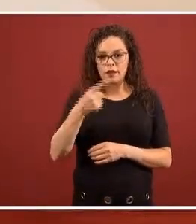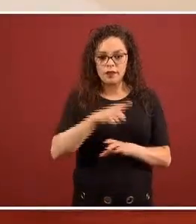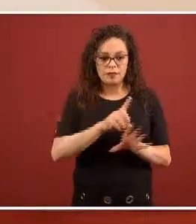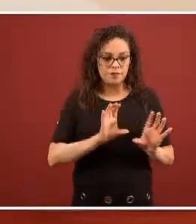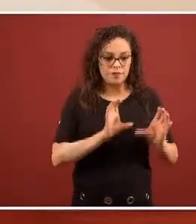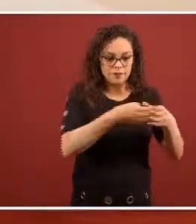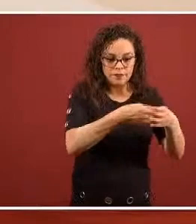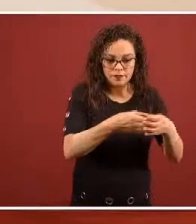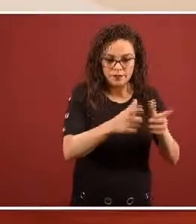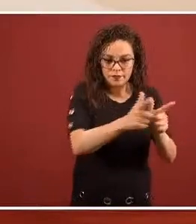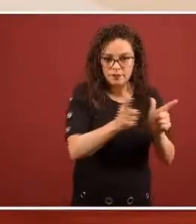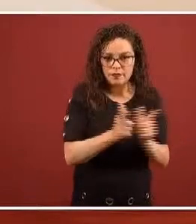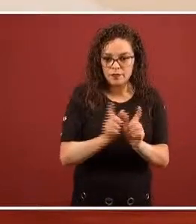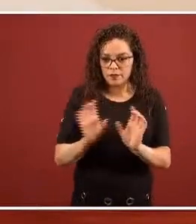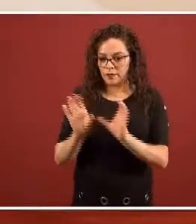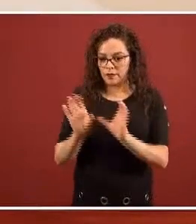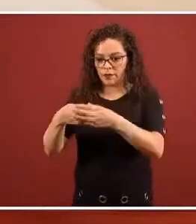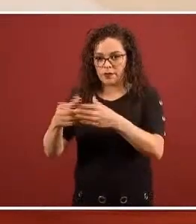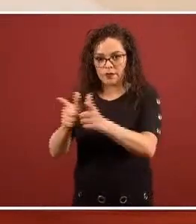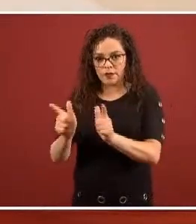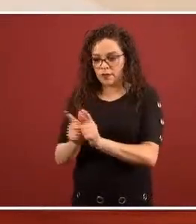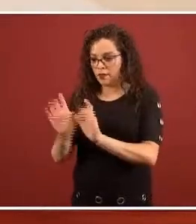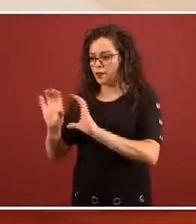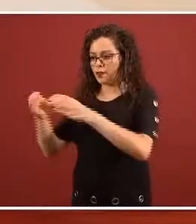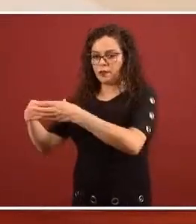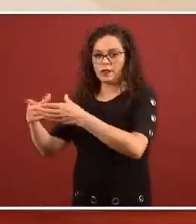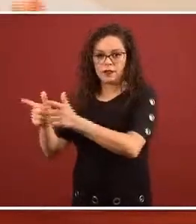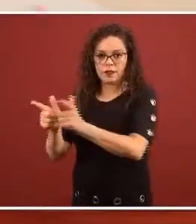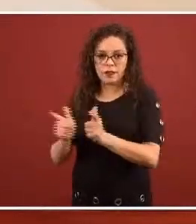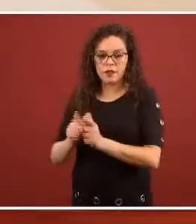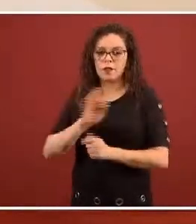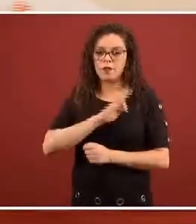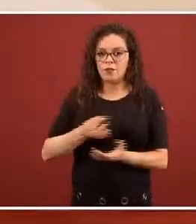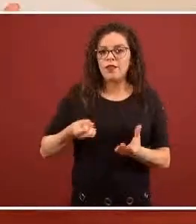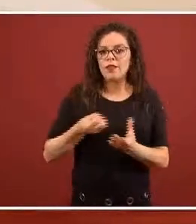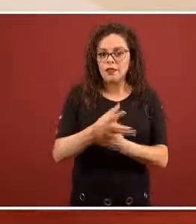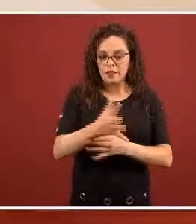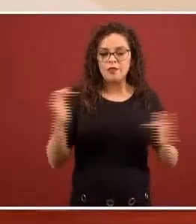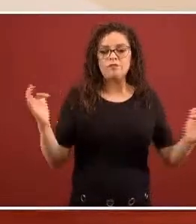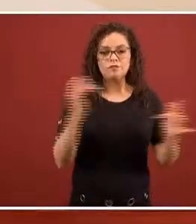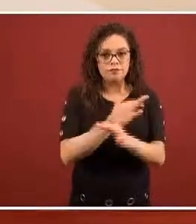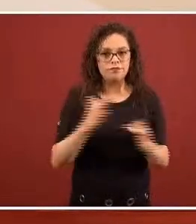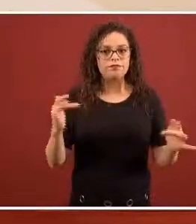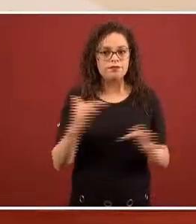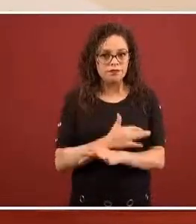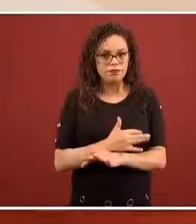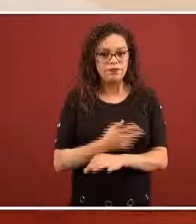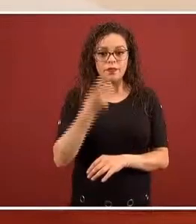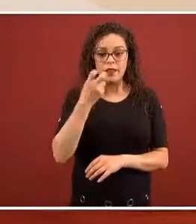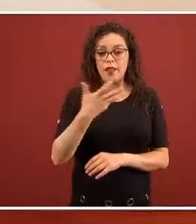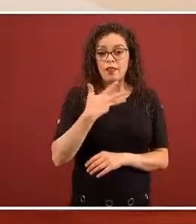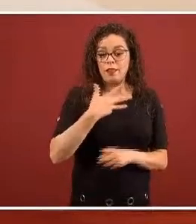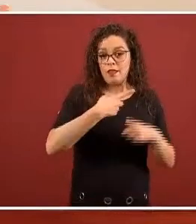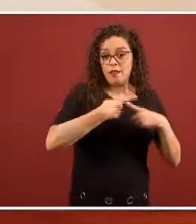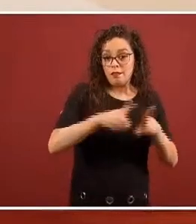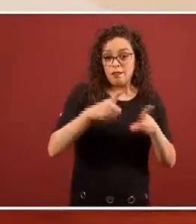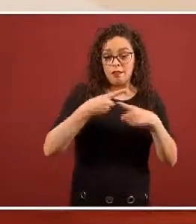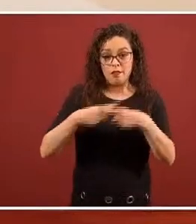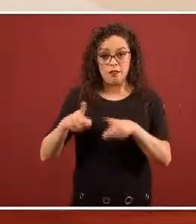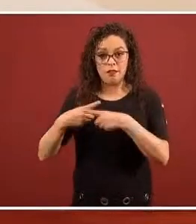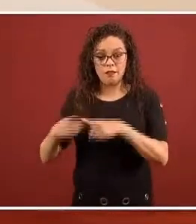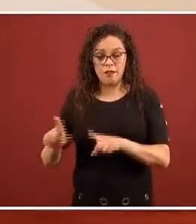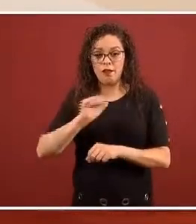movilidad. Esto es muy, muy importante. En la medida en que existe esta diferencia de intensidades de transmisión, no